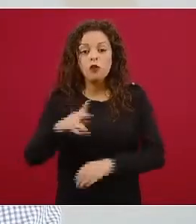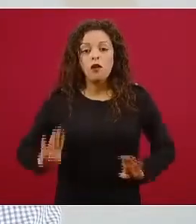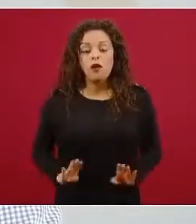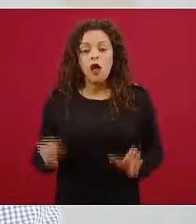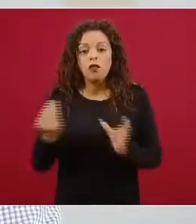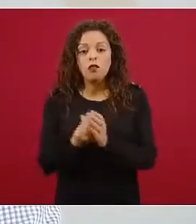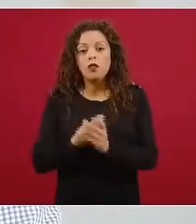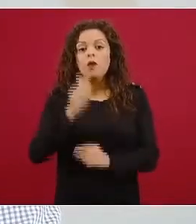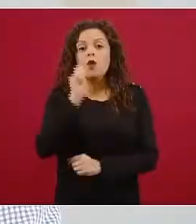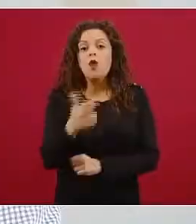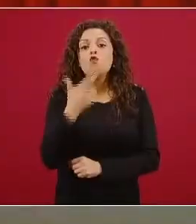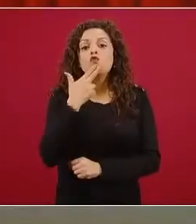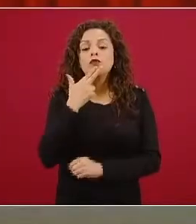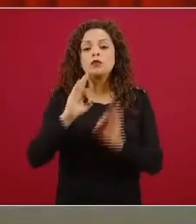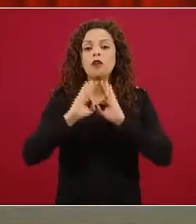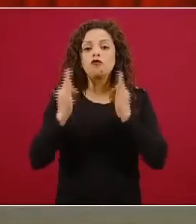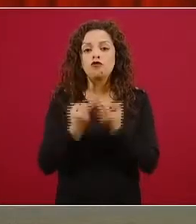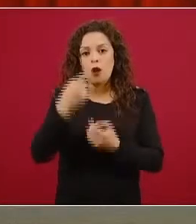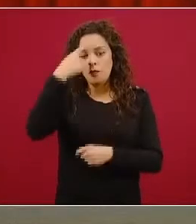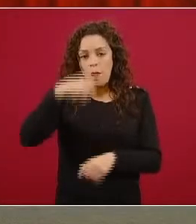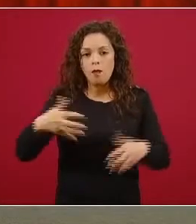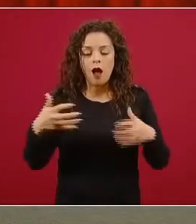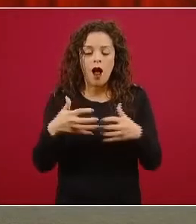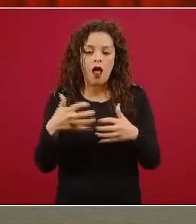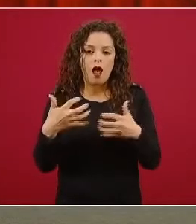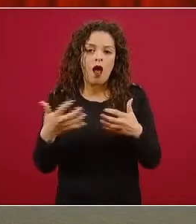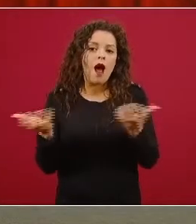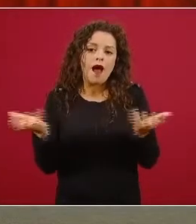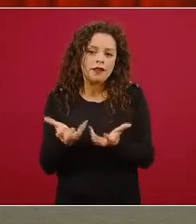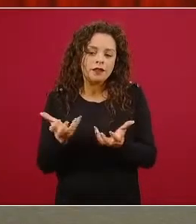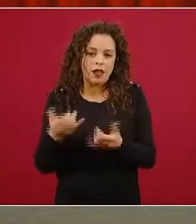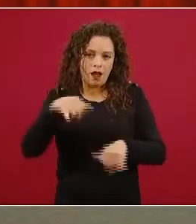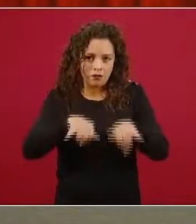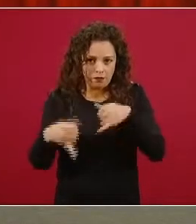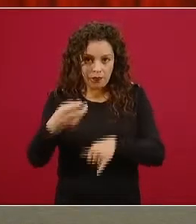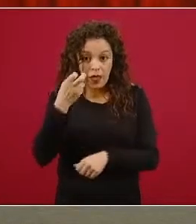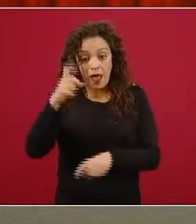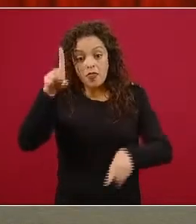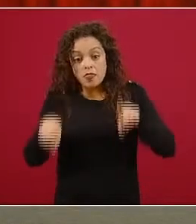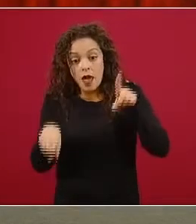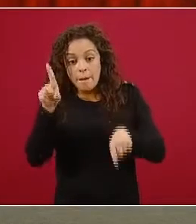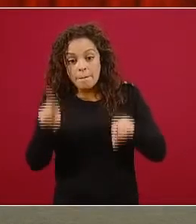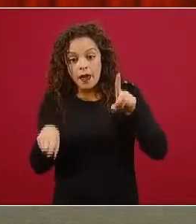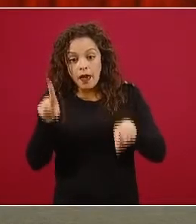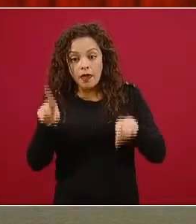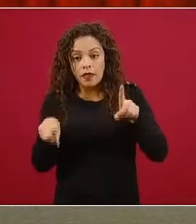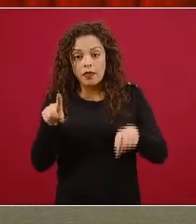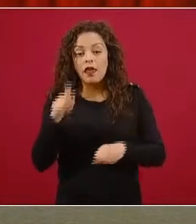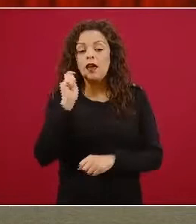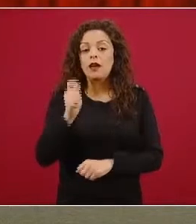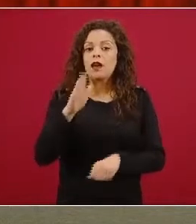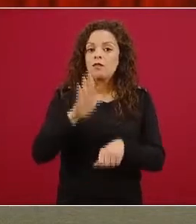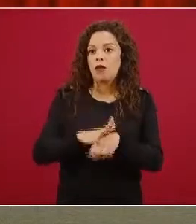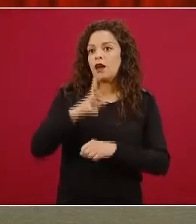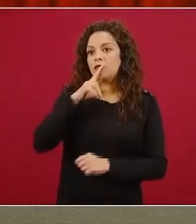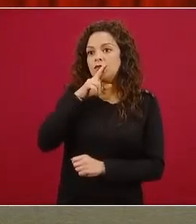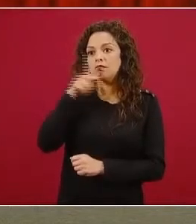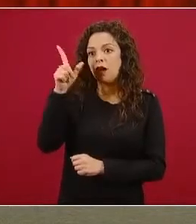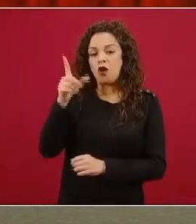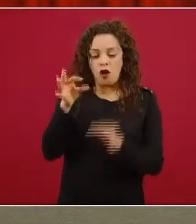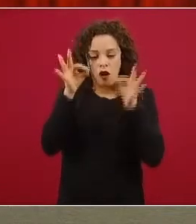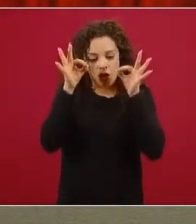que están utilizando. Y dependiendo de esto también puede haber mejores logros en